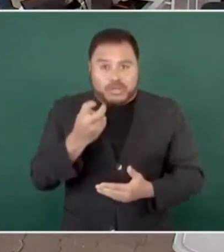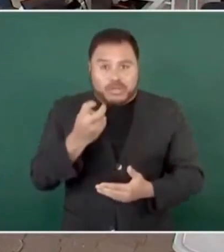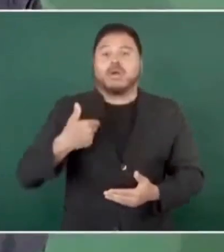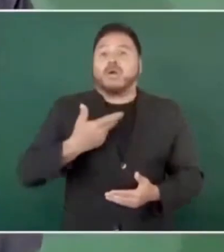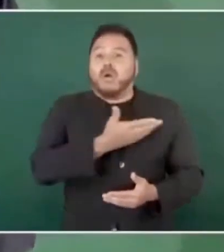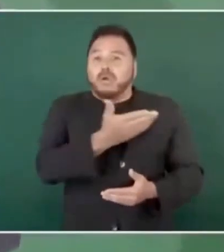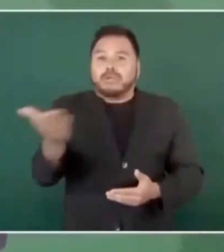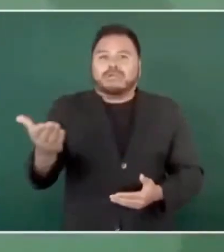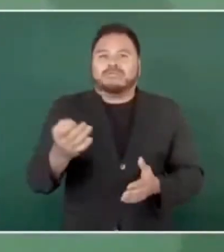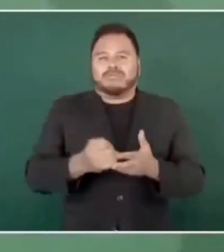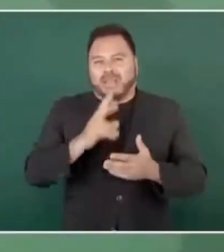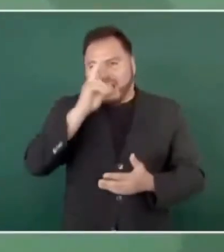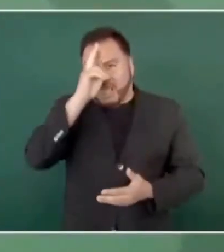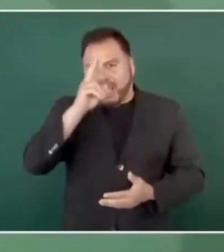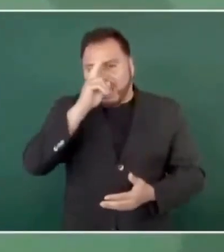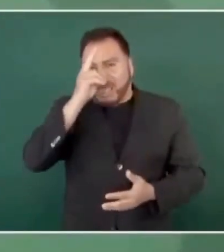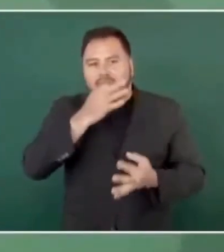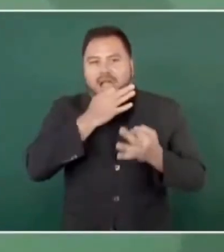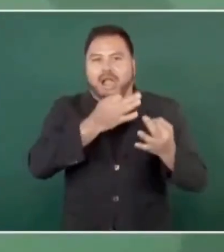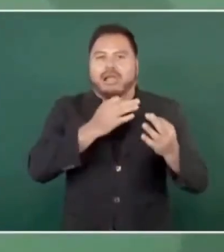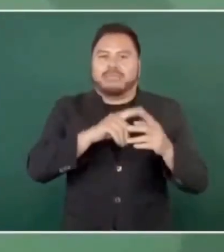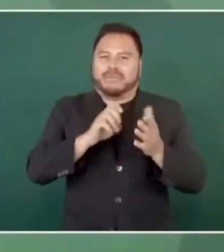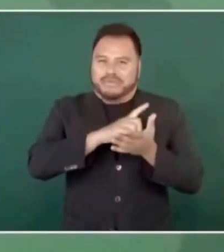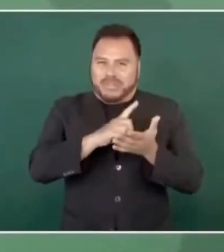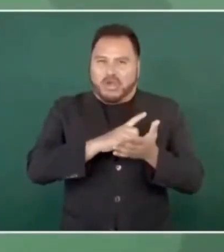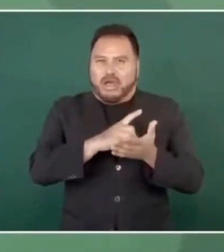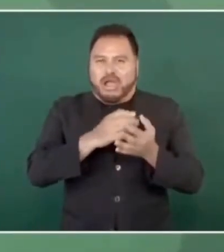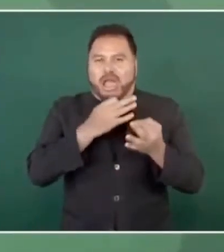tanto vicio por las drogas.